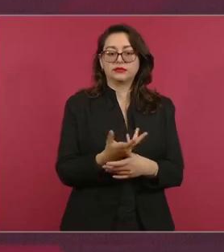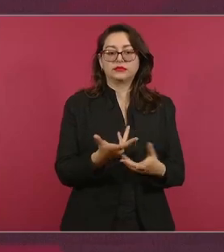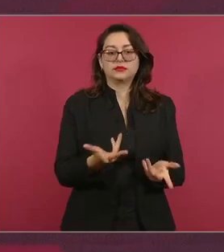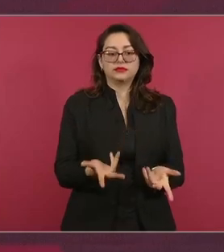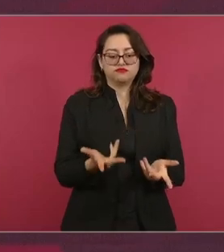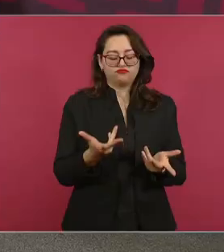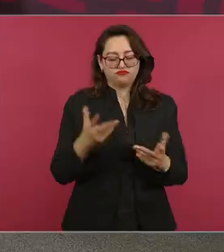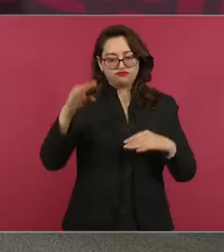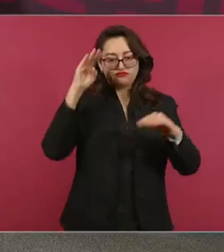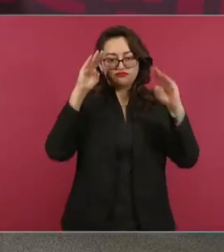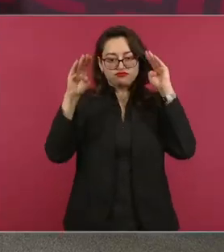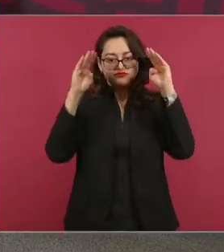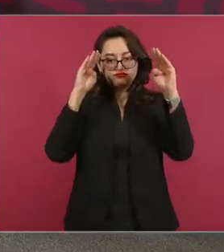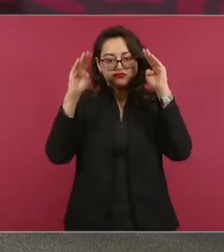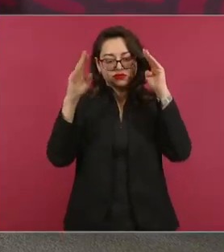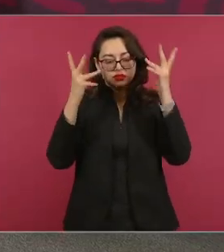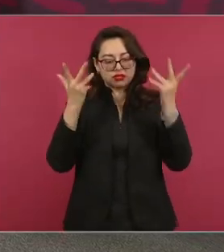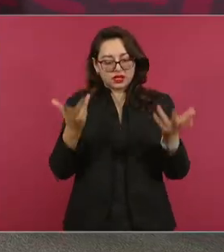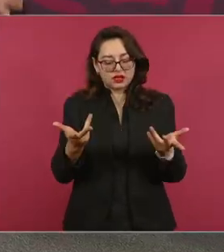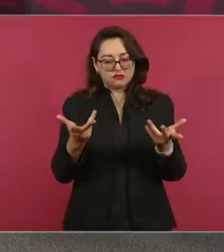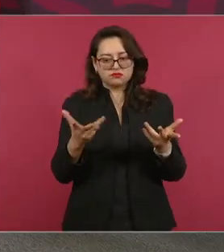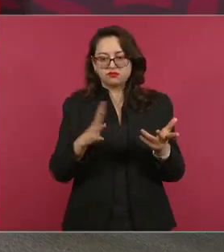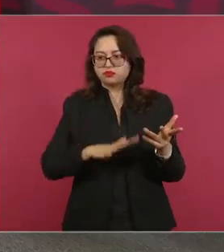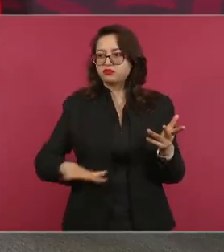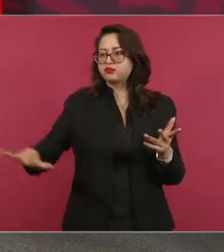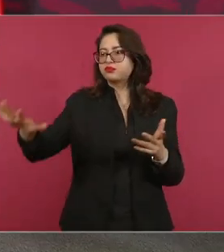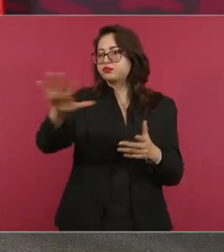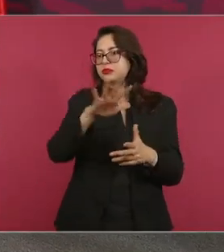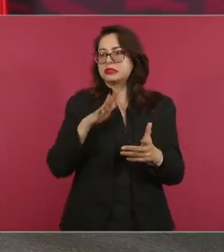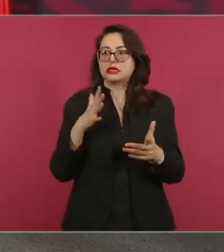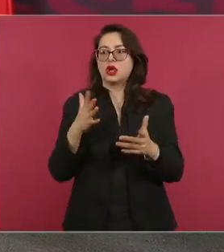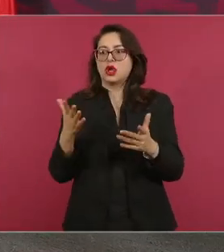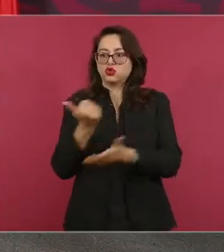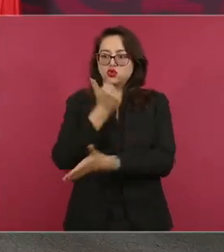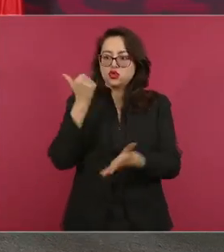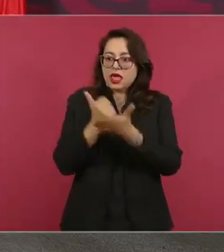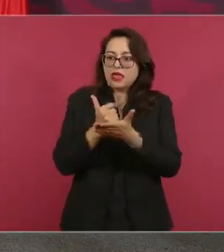está elaborando un plan de desarrollo urbano integral